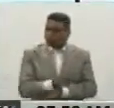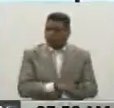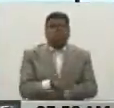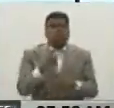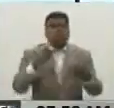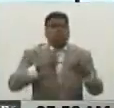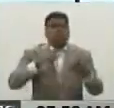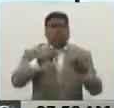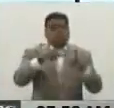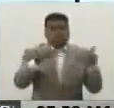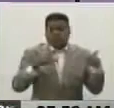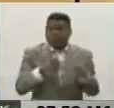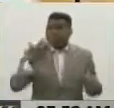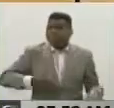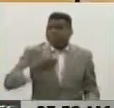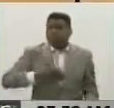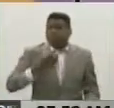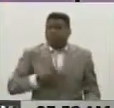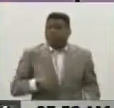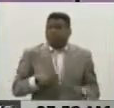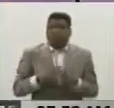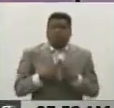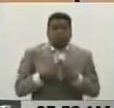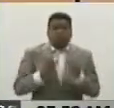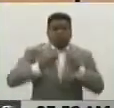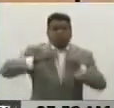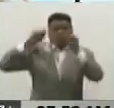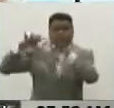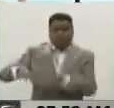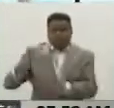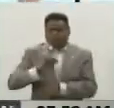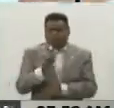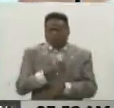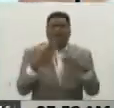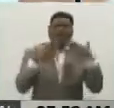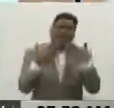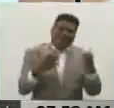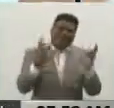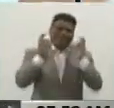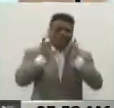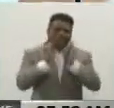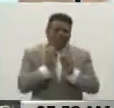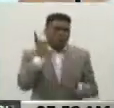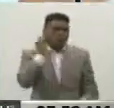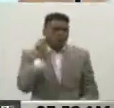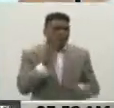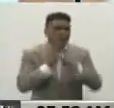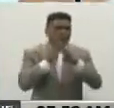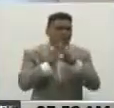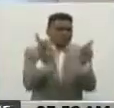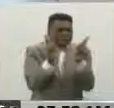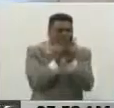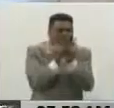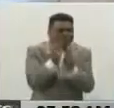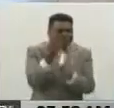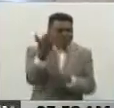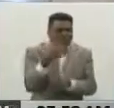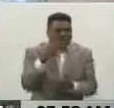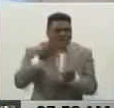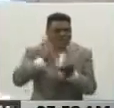importante y una herramienta necesaria que no se puede abandonar. Gracias, Camilo, por haber estado con nosotros. Vamos a una pausa chiquita y que ya volvemos con este desayuno.